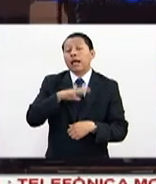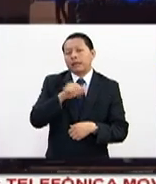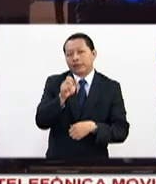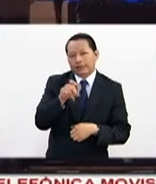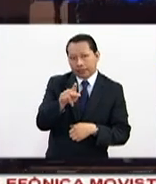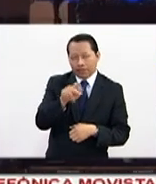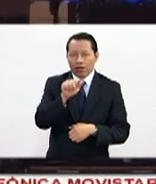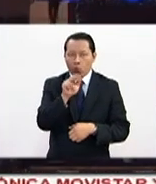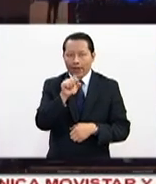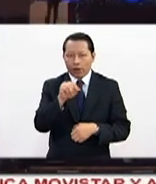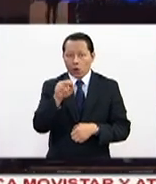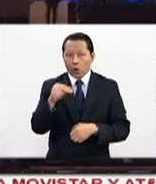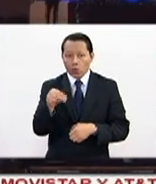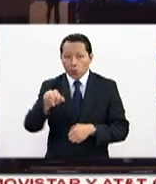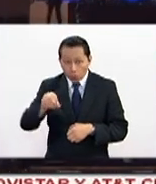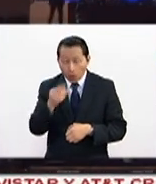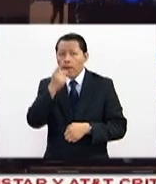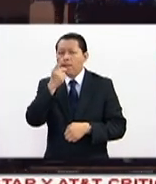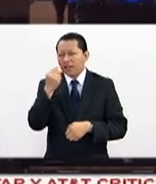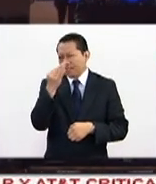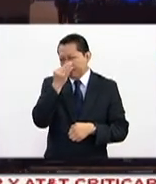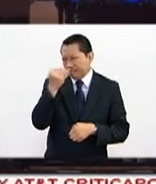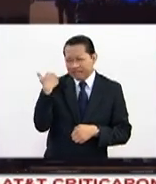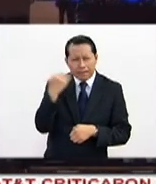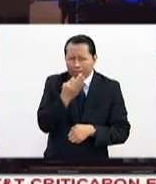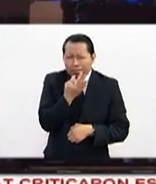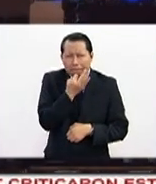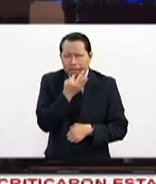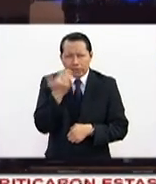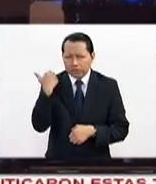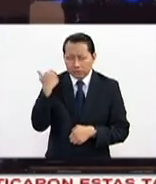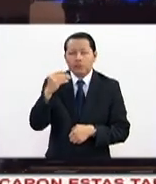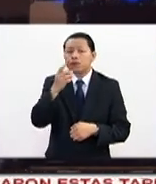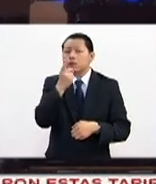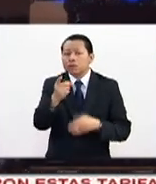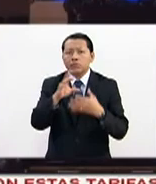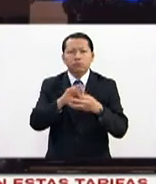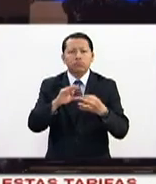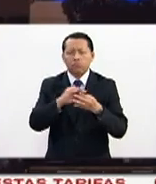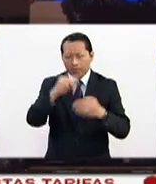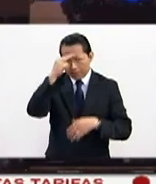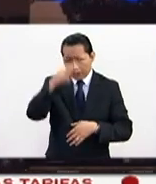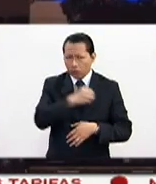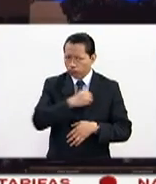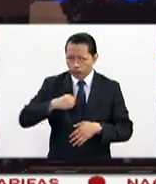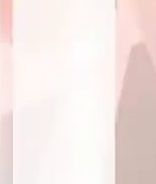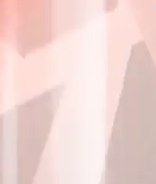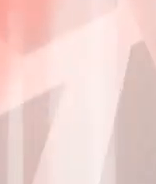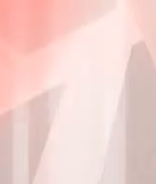Aurelio Nuño Mayer, refrendó hace unos minutos el compromiso de México con el organismo.